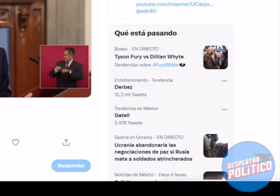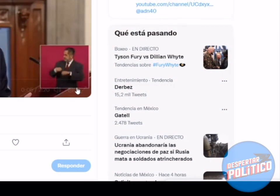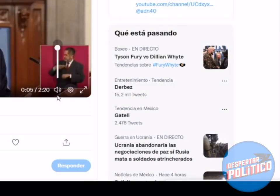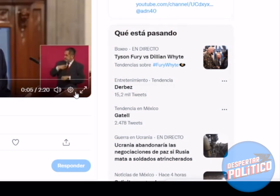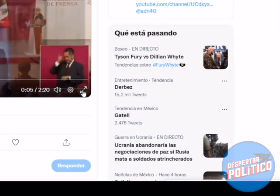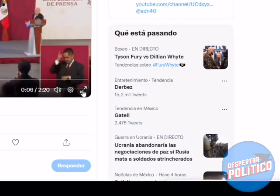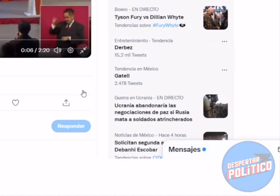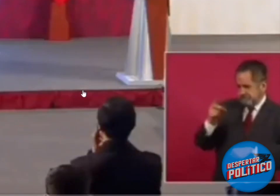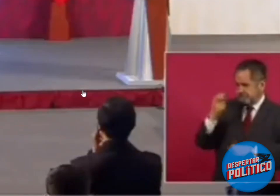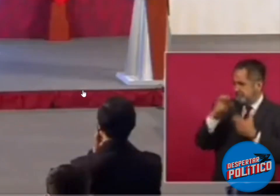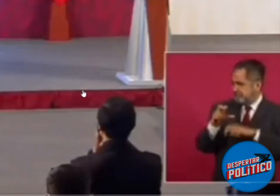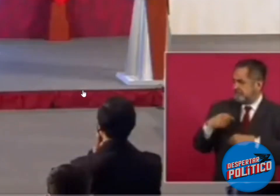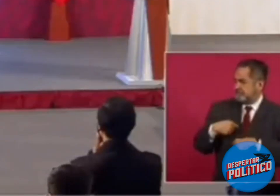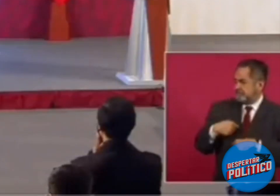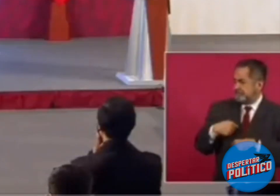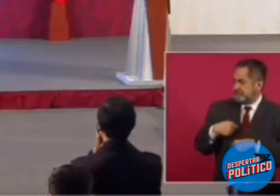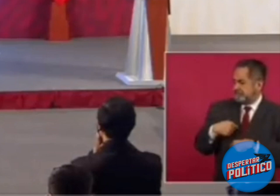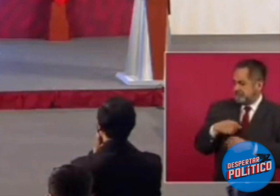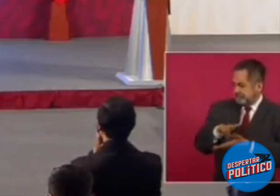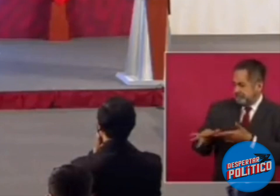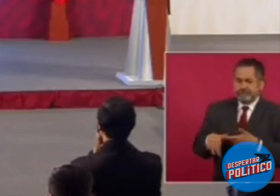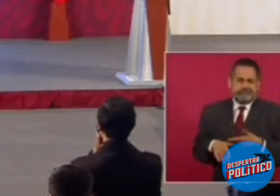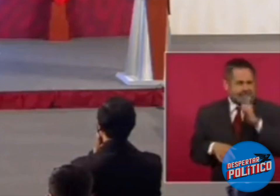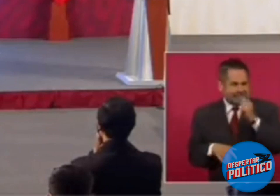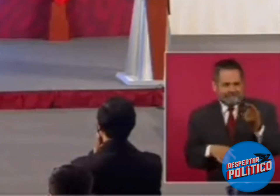públicas para apoyarnos.